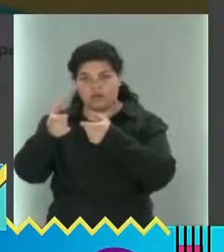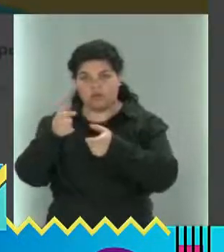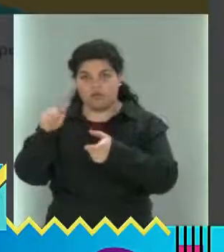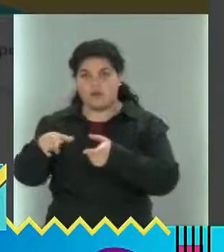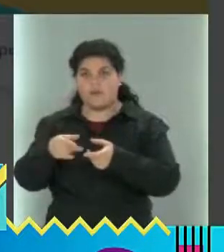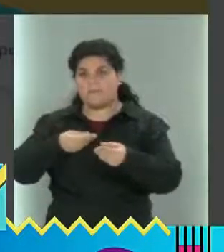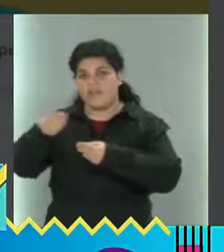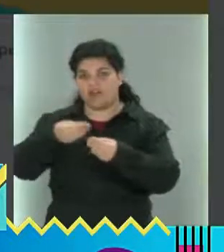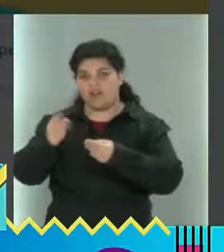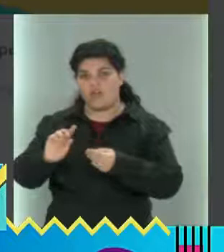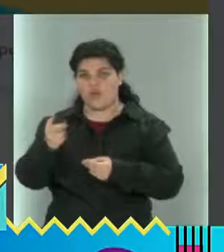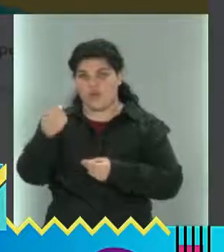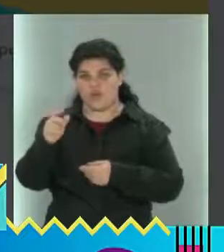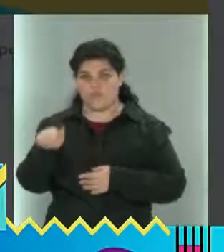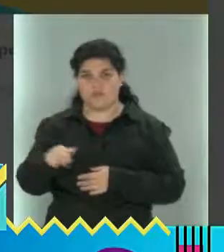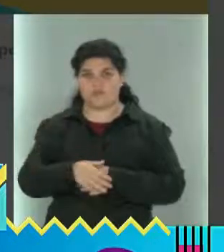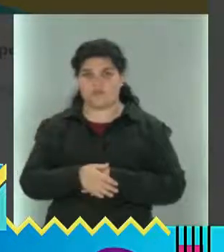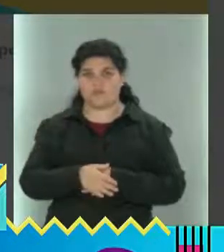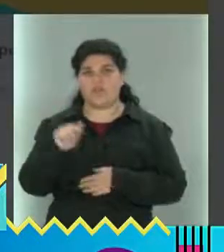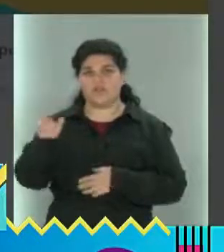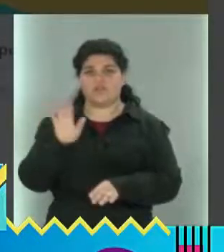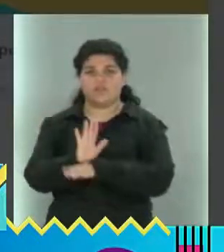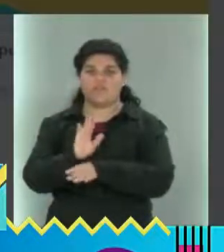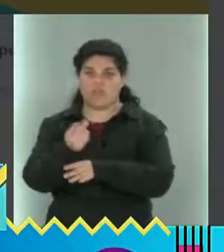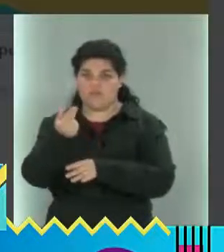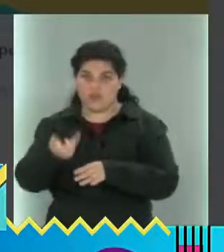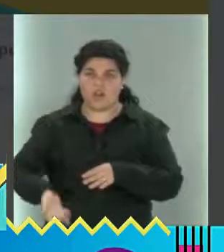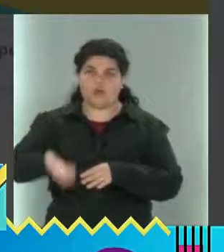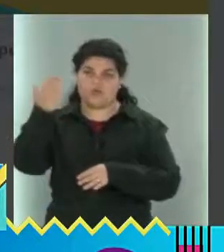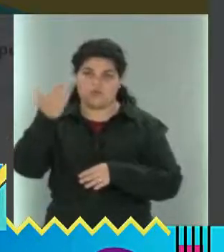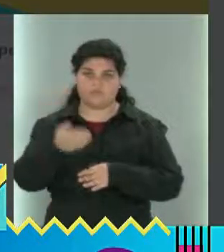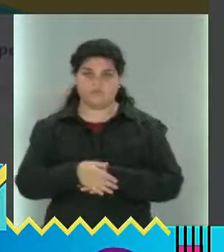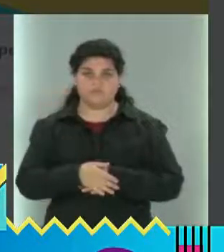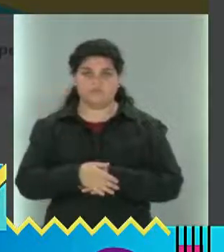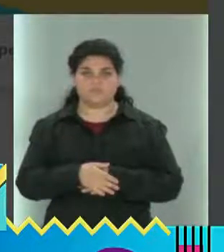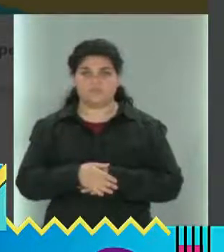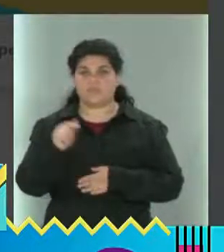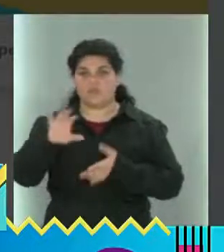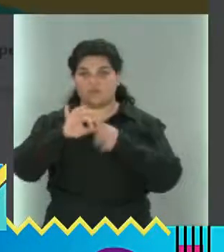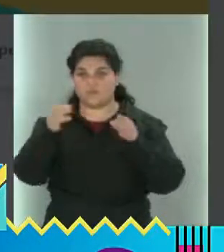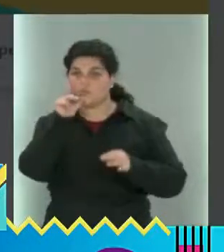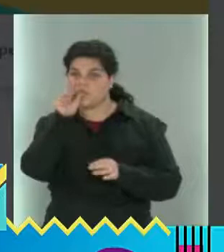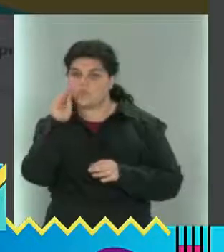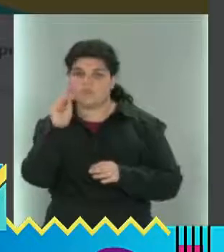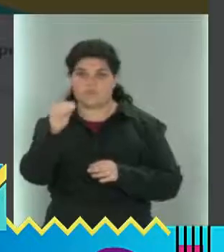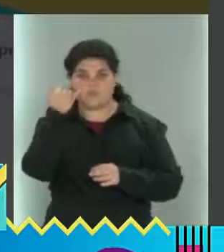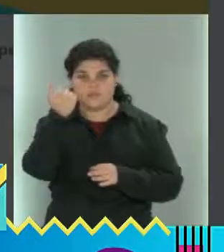quieren, yo se los completo. Es la causa del alza del combustible. Y así queda entonces el tuit de Gisela.